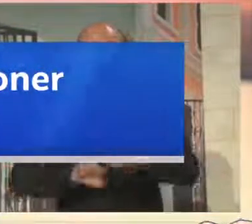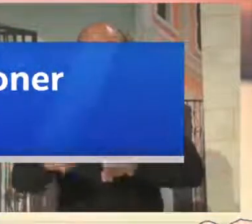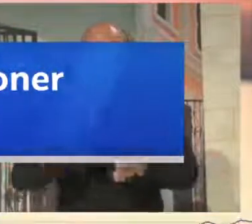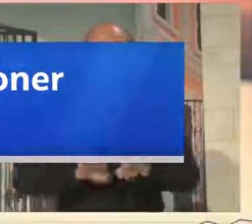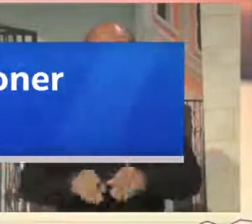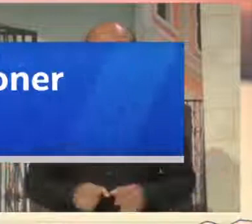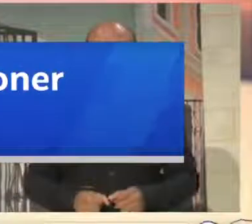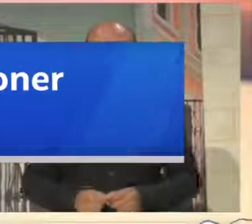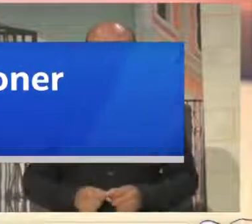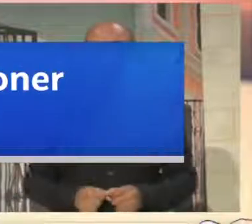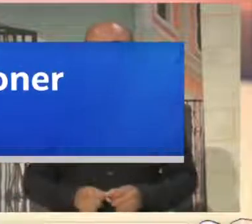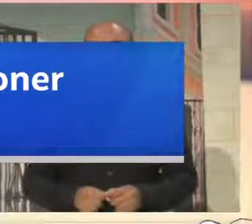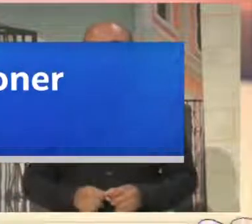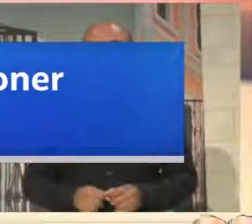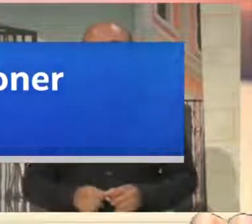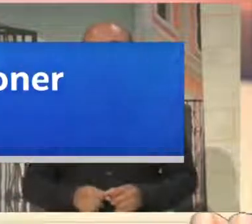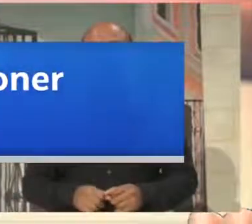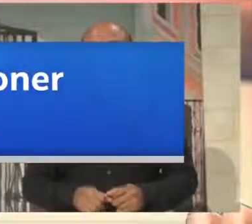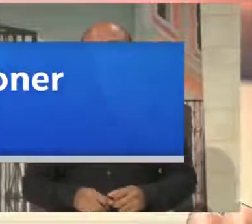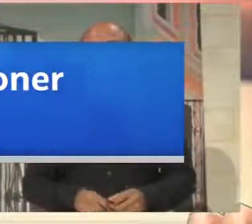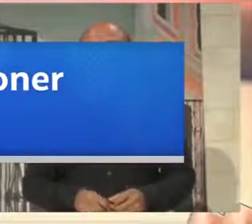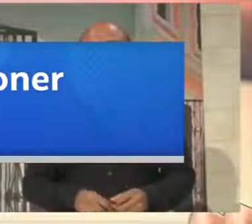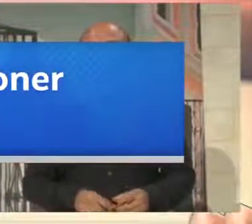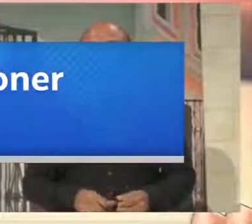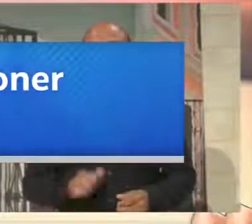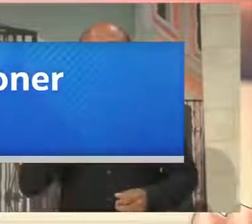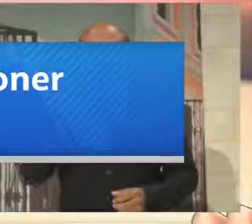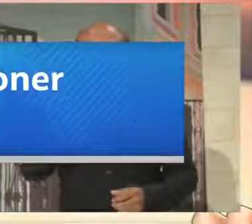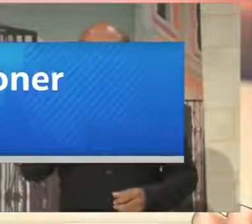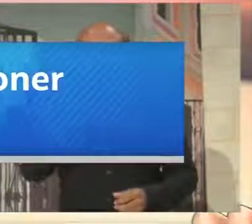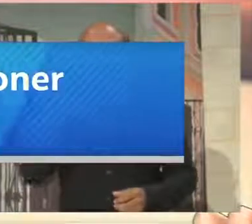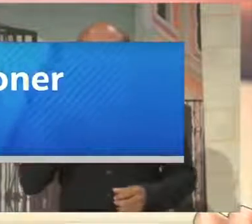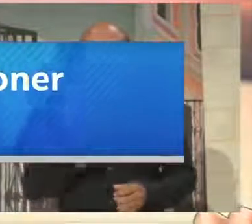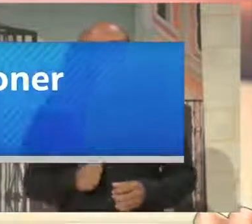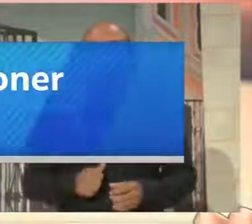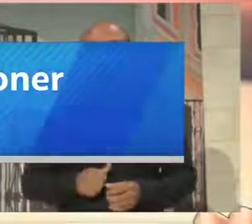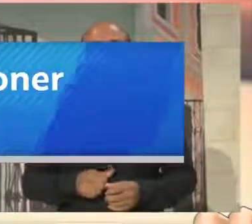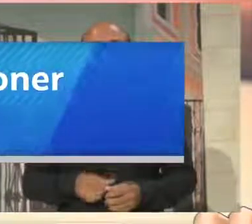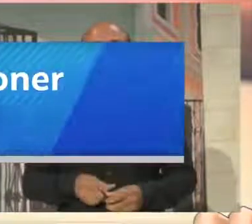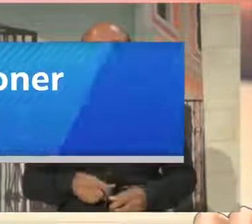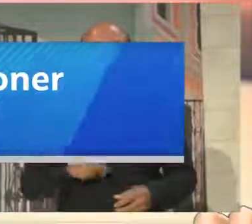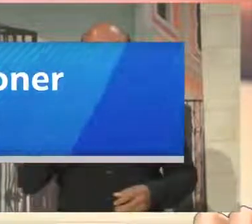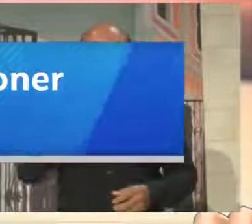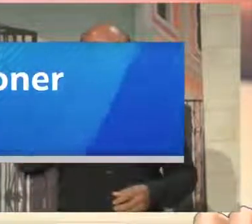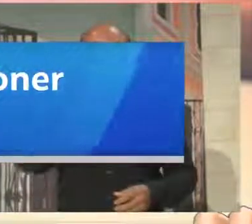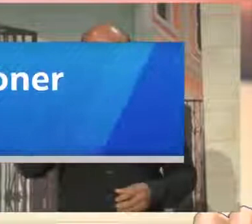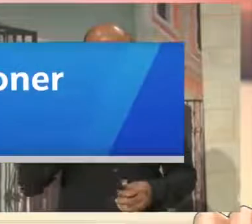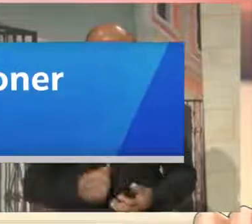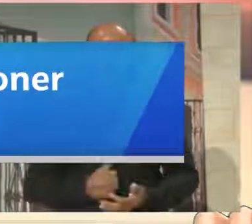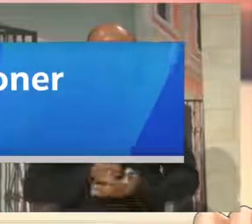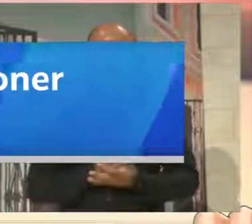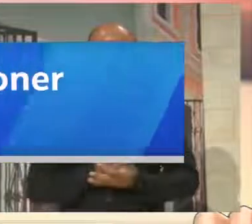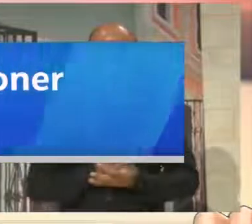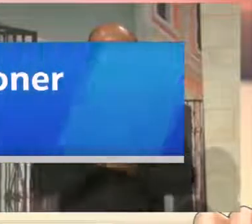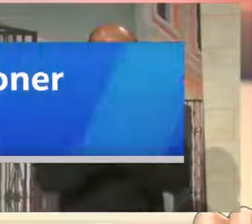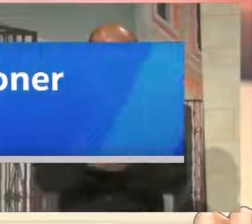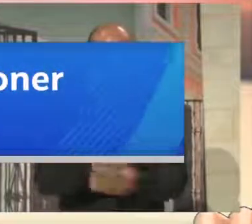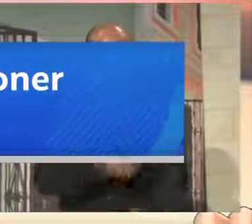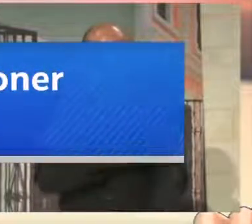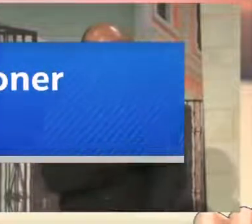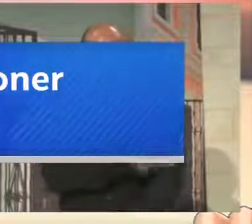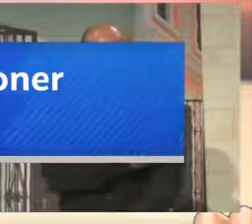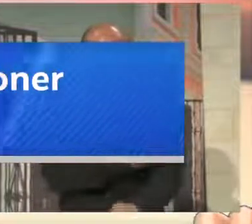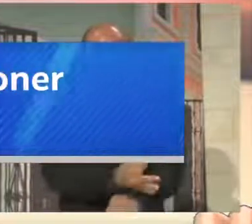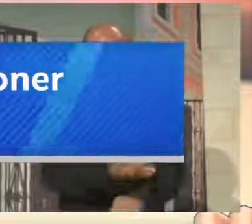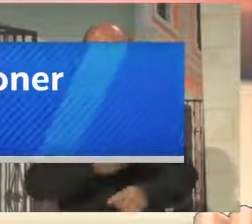afectes a una u otro grupo vulnerable, siempre se va a reflejar en la familia. Están las personas de la tercera edad, y